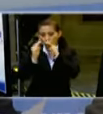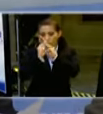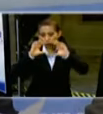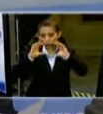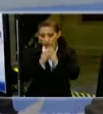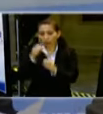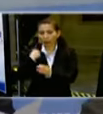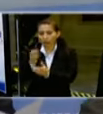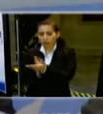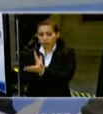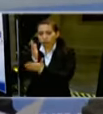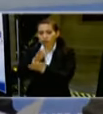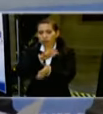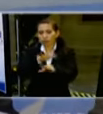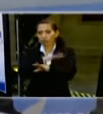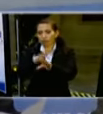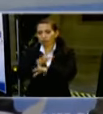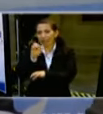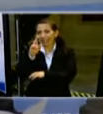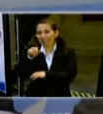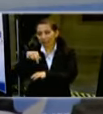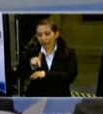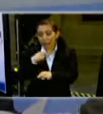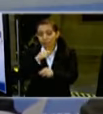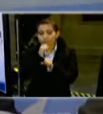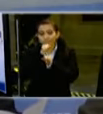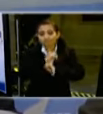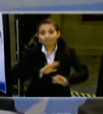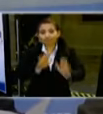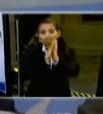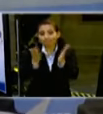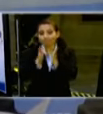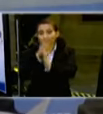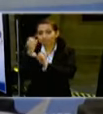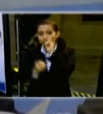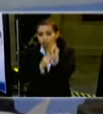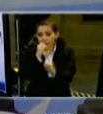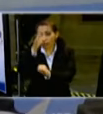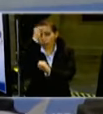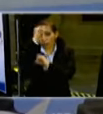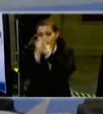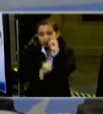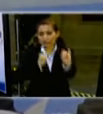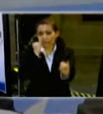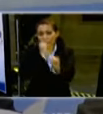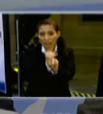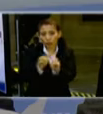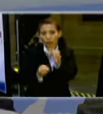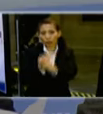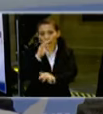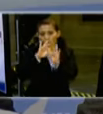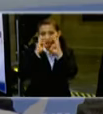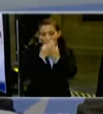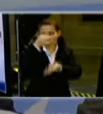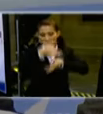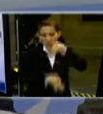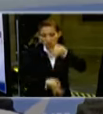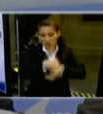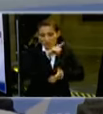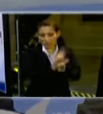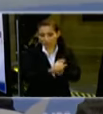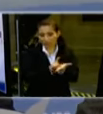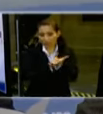y La transición democrática en Irak. Ha publicado en obras como Tratados Internacionales, Nuevas figuras jurídicas